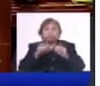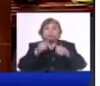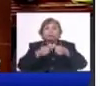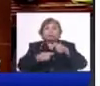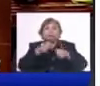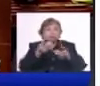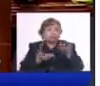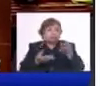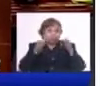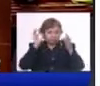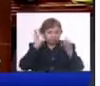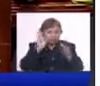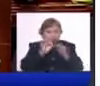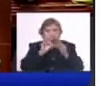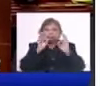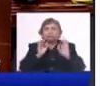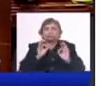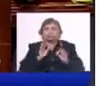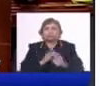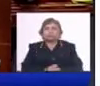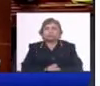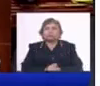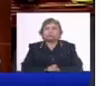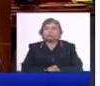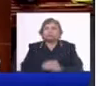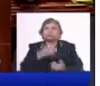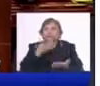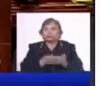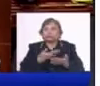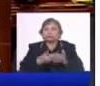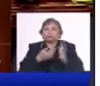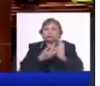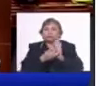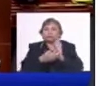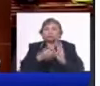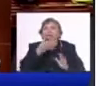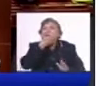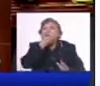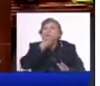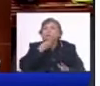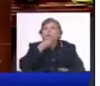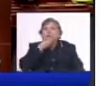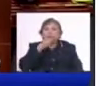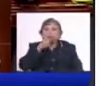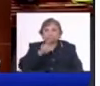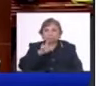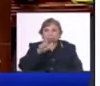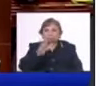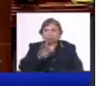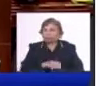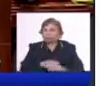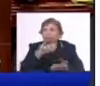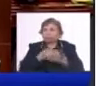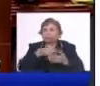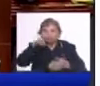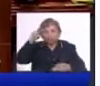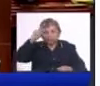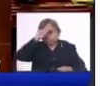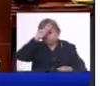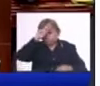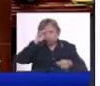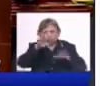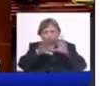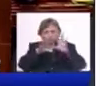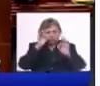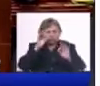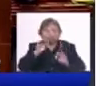sería más oportuna para su realización y se ha propuesto el mes de diciembre de 2023. Los peruanos escogeremos